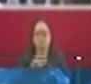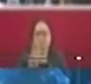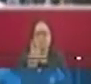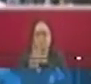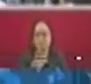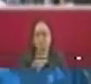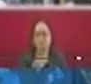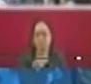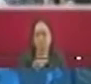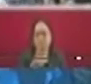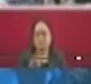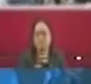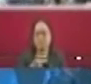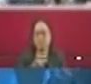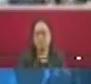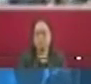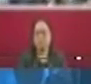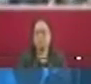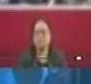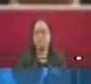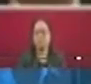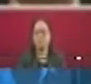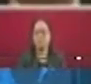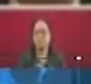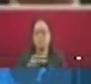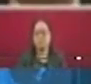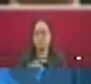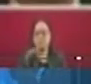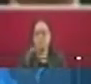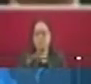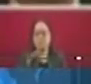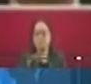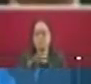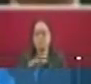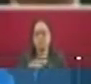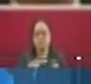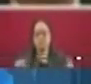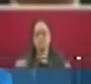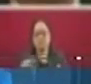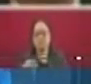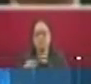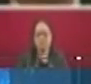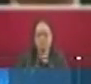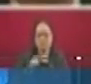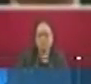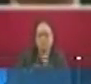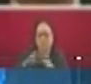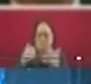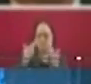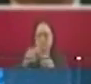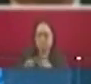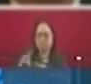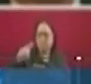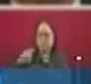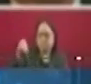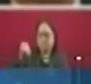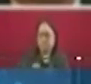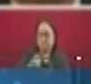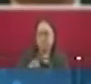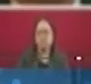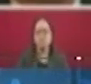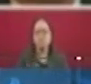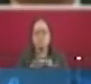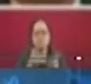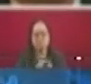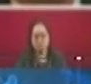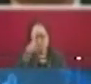año. El nuevo gobierno iniciará al primer minuto del día 1 de noviembre, Joaquín. Perfecto. Pues eso. Te mando